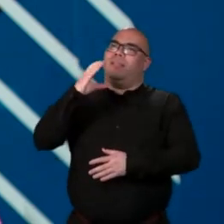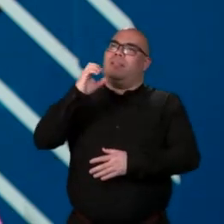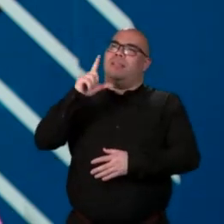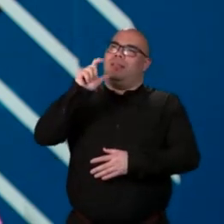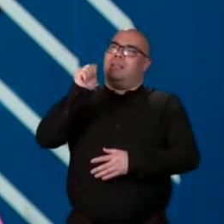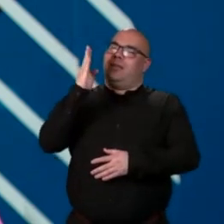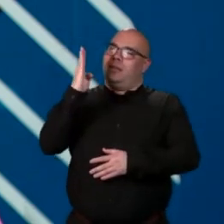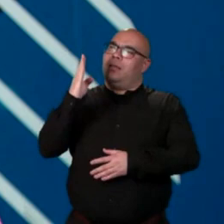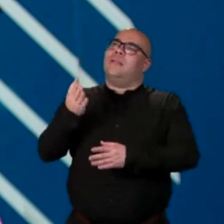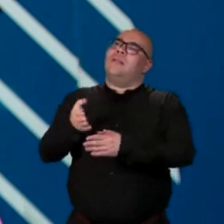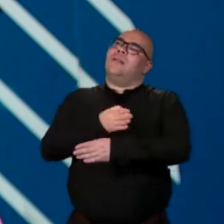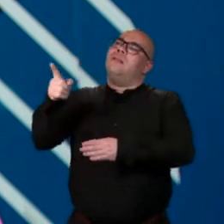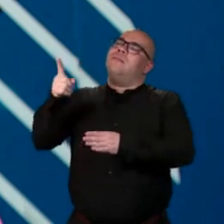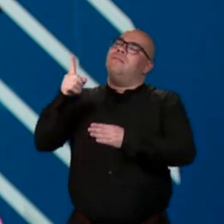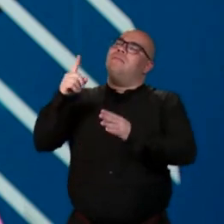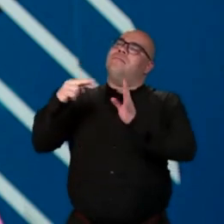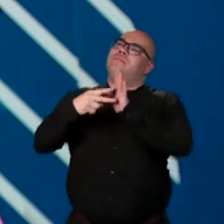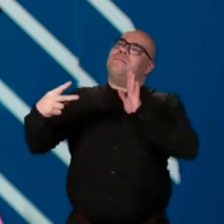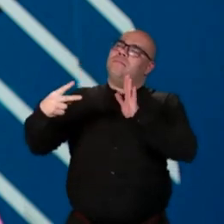TEC de Monterrey,